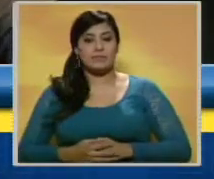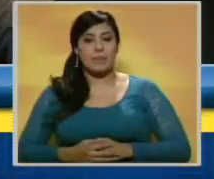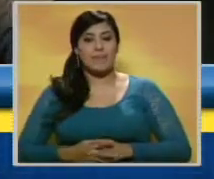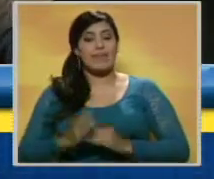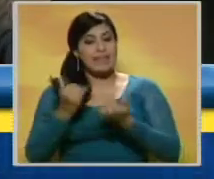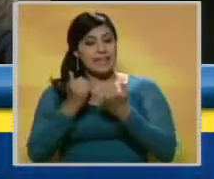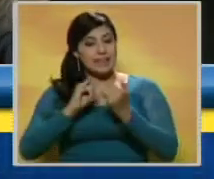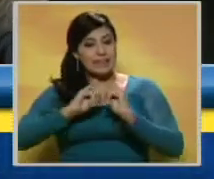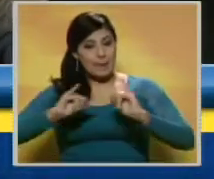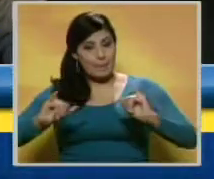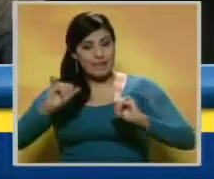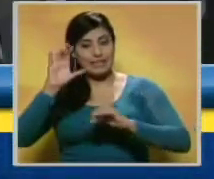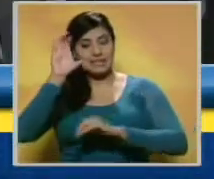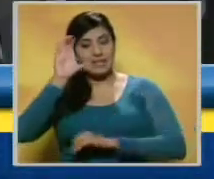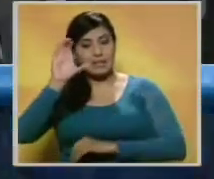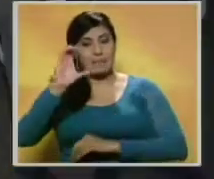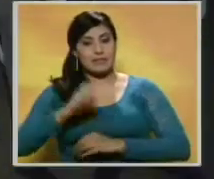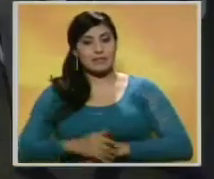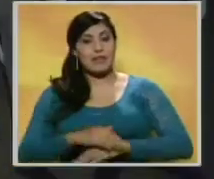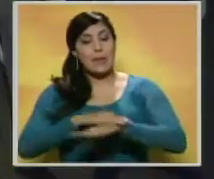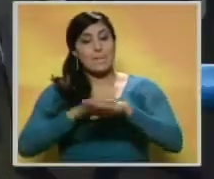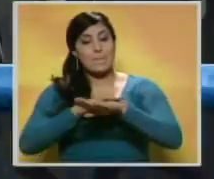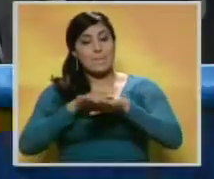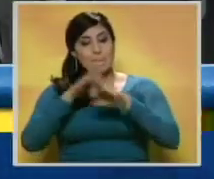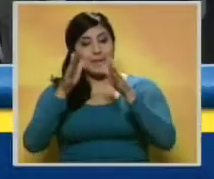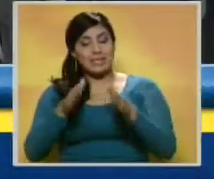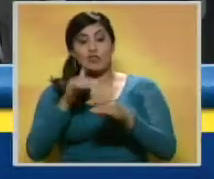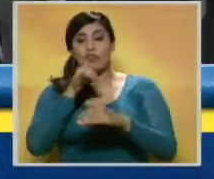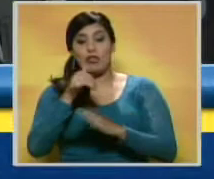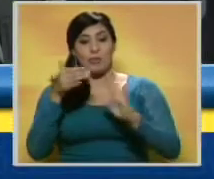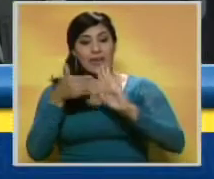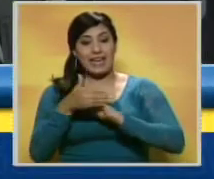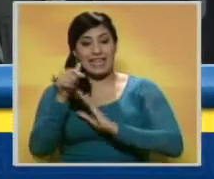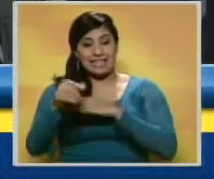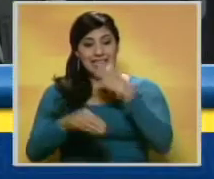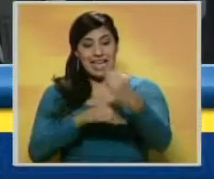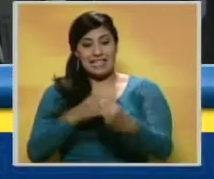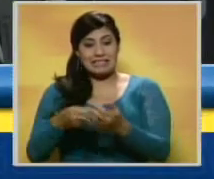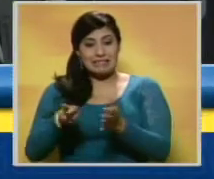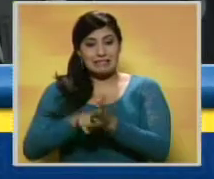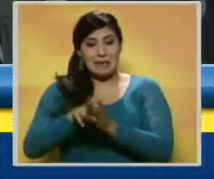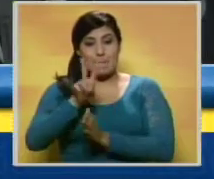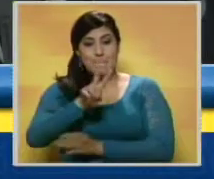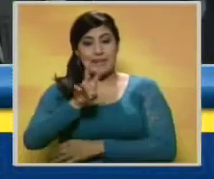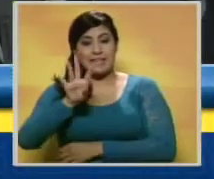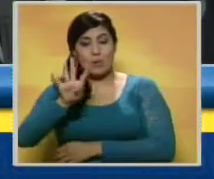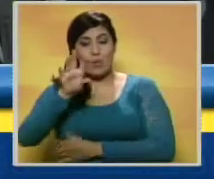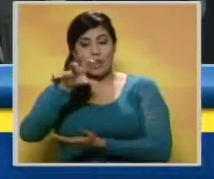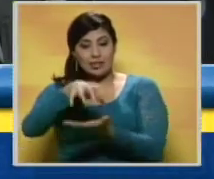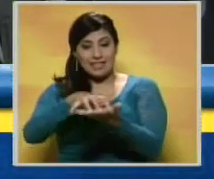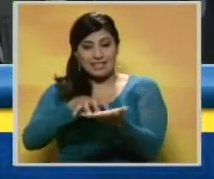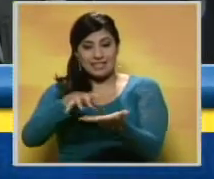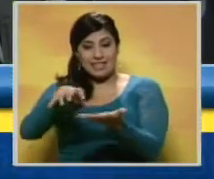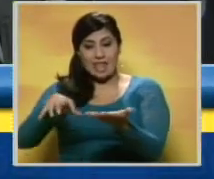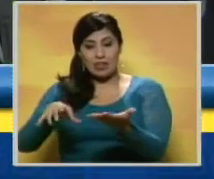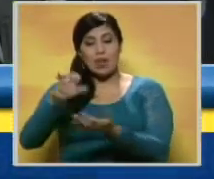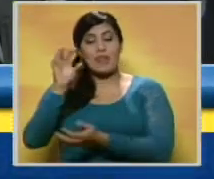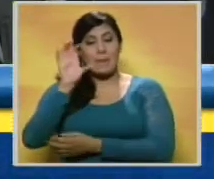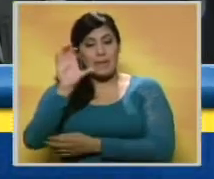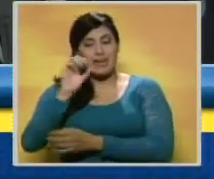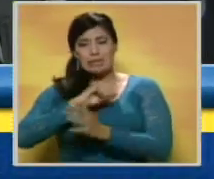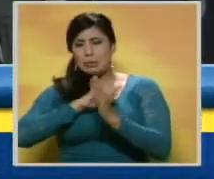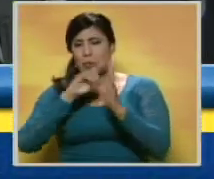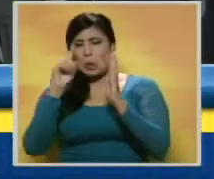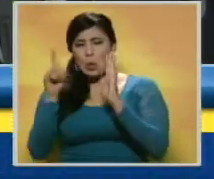de la independencia nacional. El ministro Padrino López afirmó que este acto, que se replicó en los 24 estados del país, está